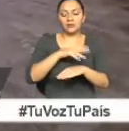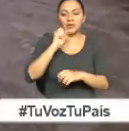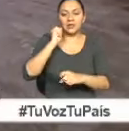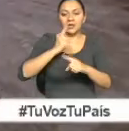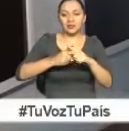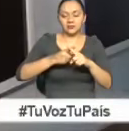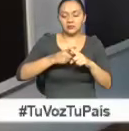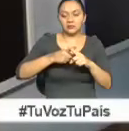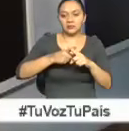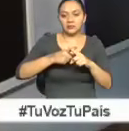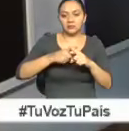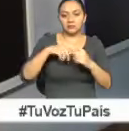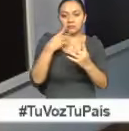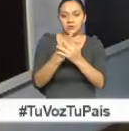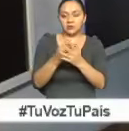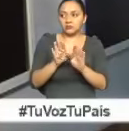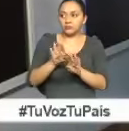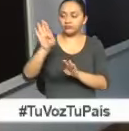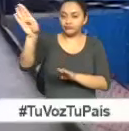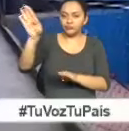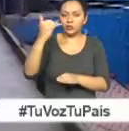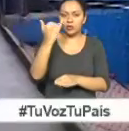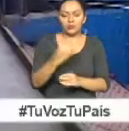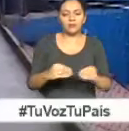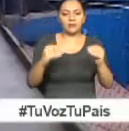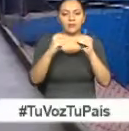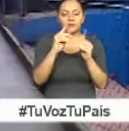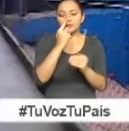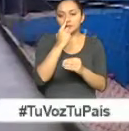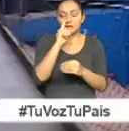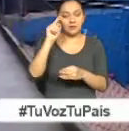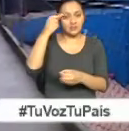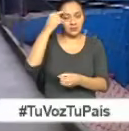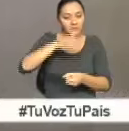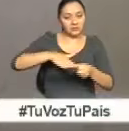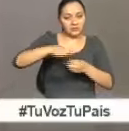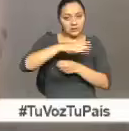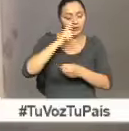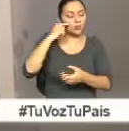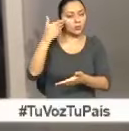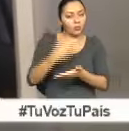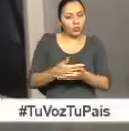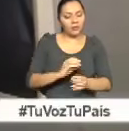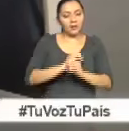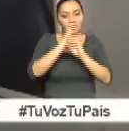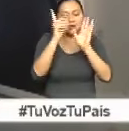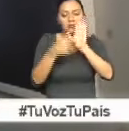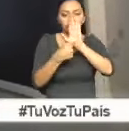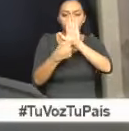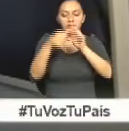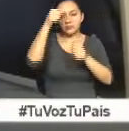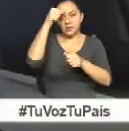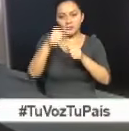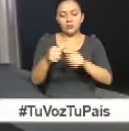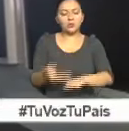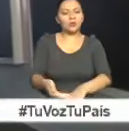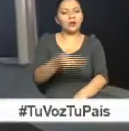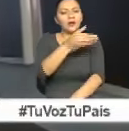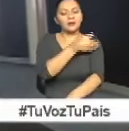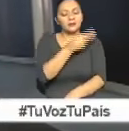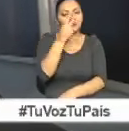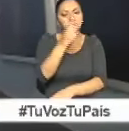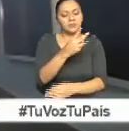da cuenta del interés del Estado por evidenciar la memoria colectiva detrás